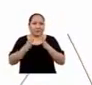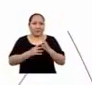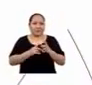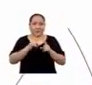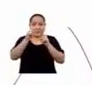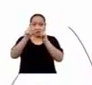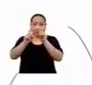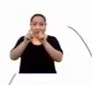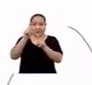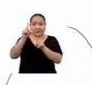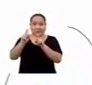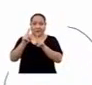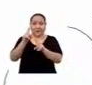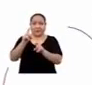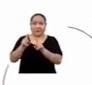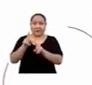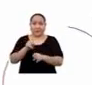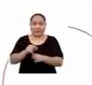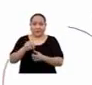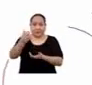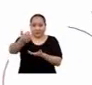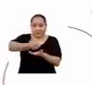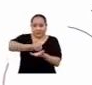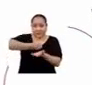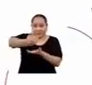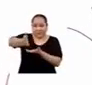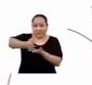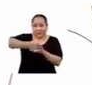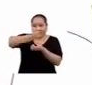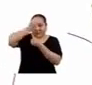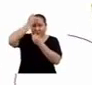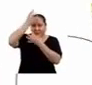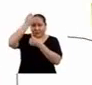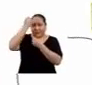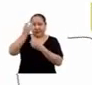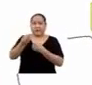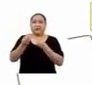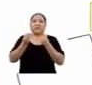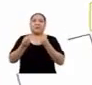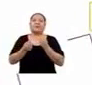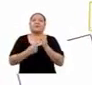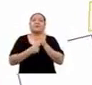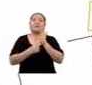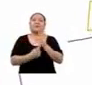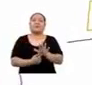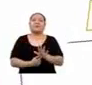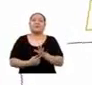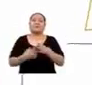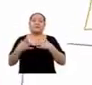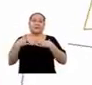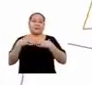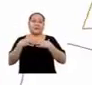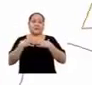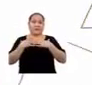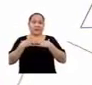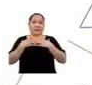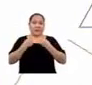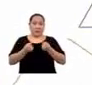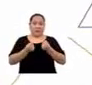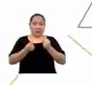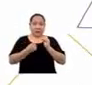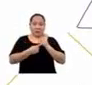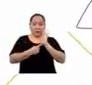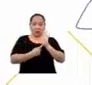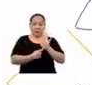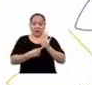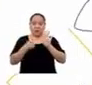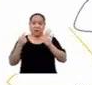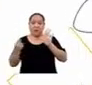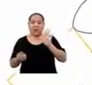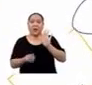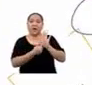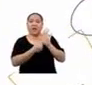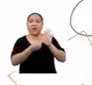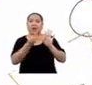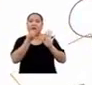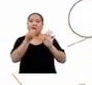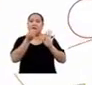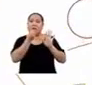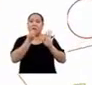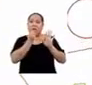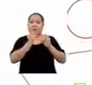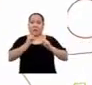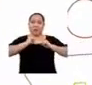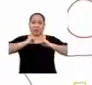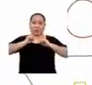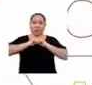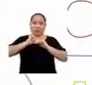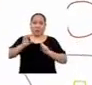cuestionario que nos permita recoger información de cómo se expresa nuestra salud en nuestra alimentación, actividad física